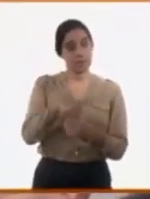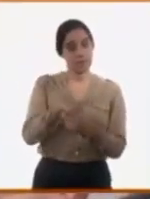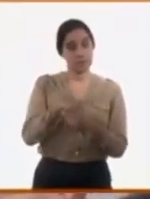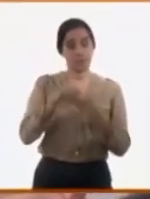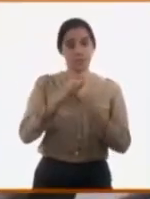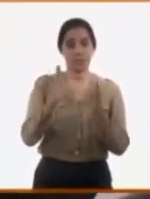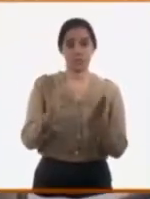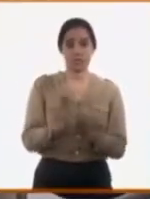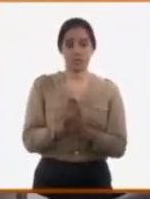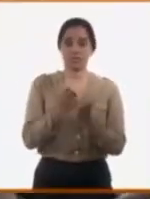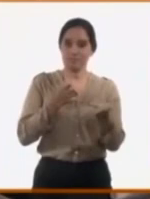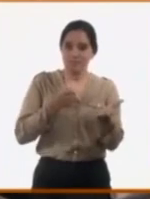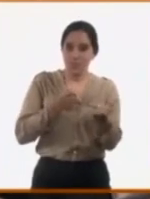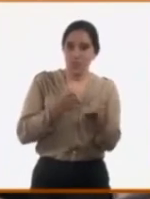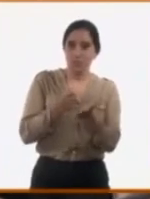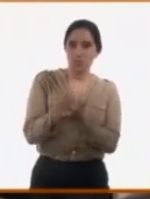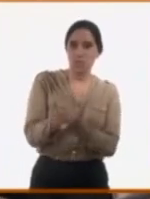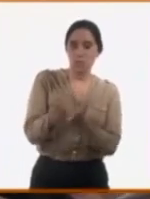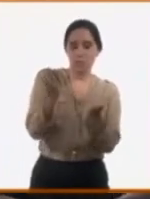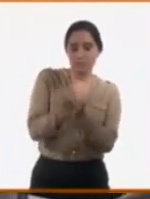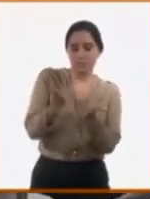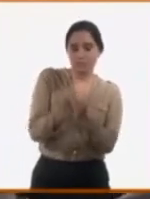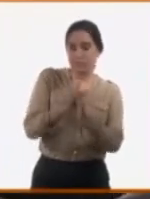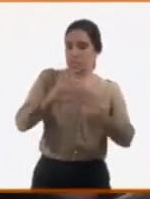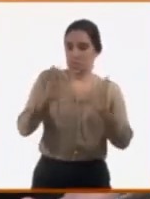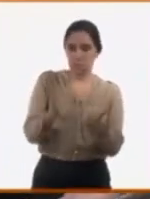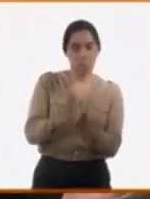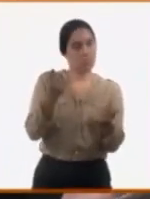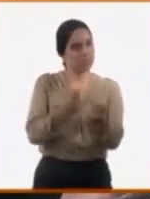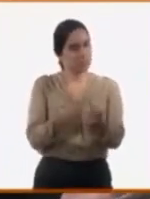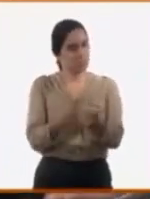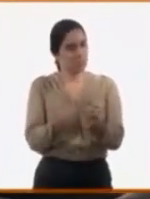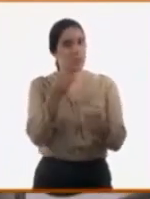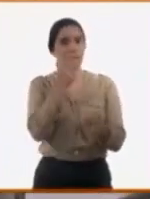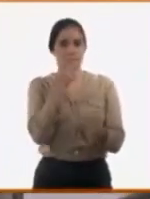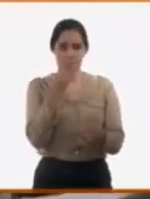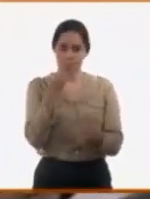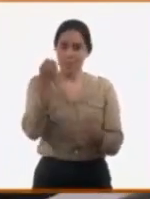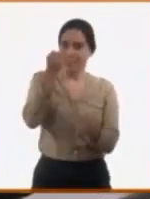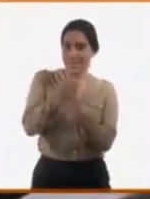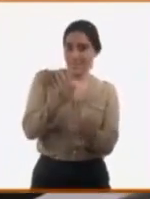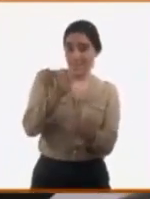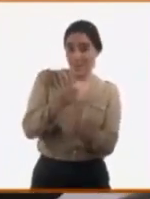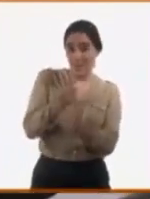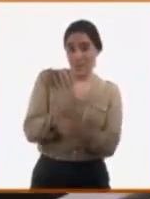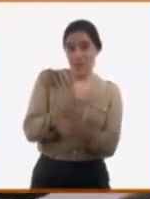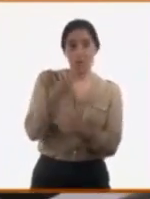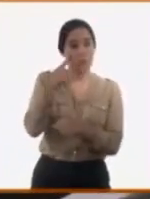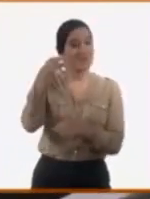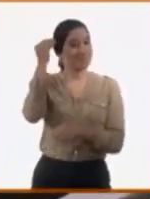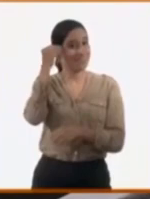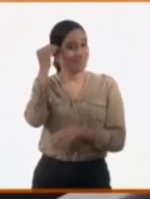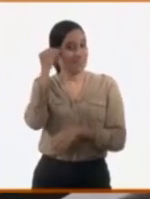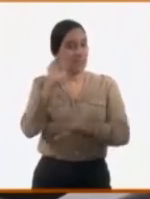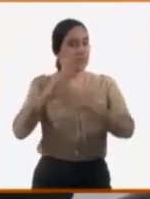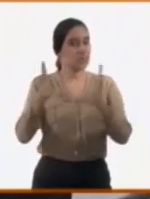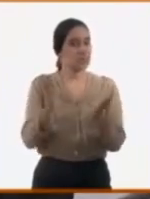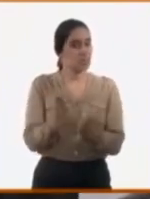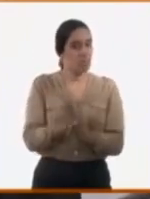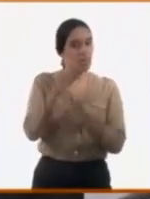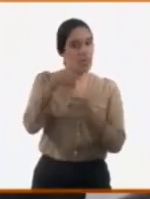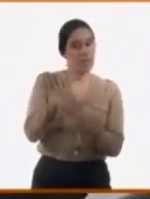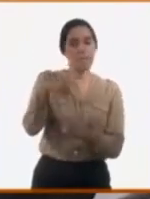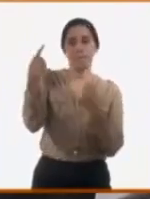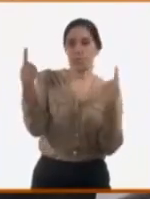formación continua después puede seguirse trabajando usted tiene un diagnóstico certero de cuánto en ese modelo del profesional